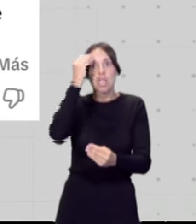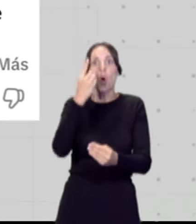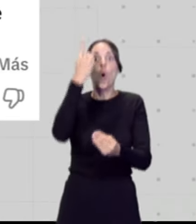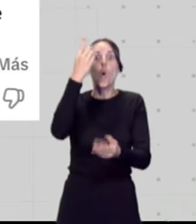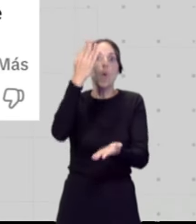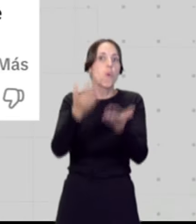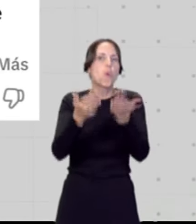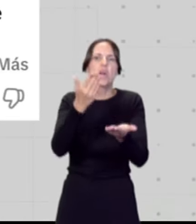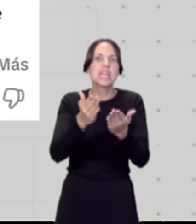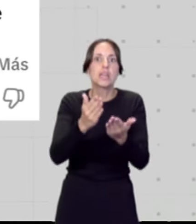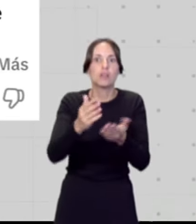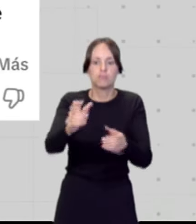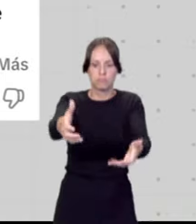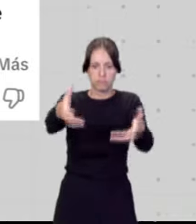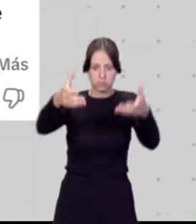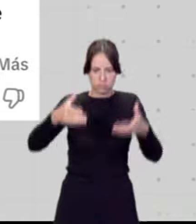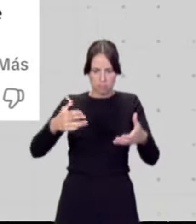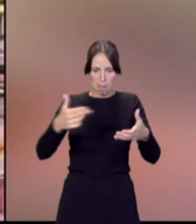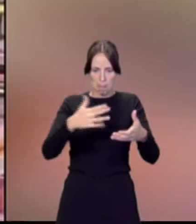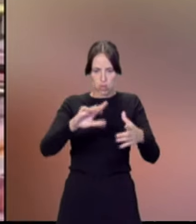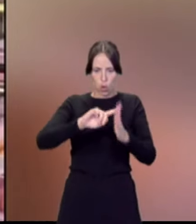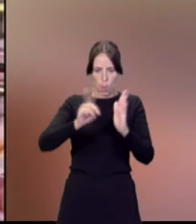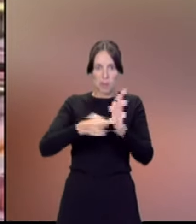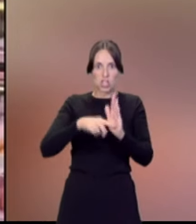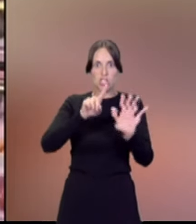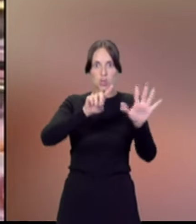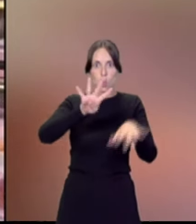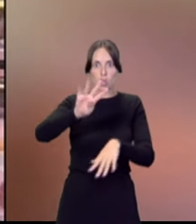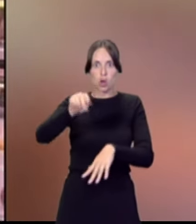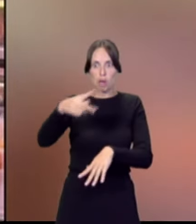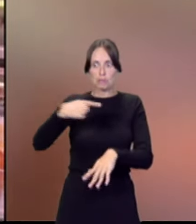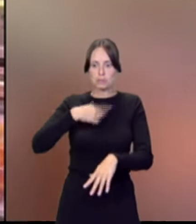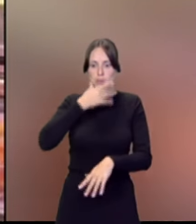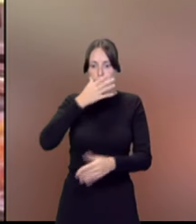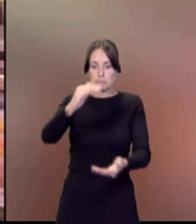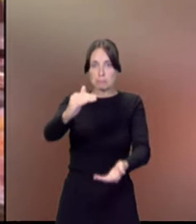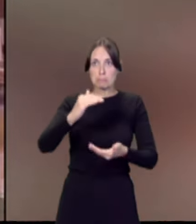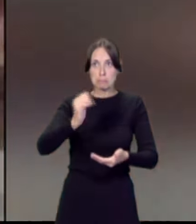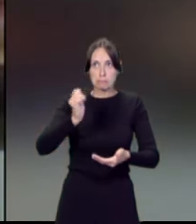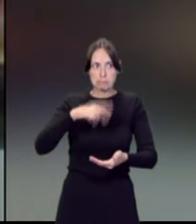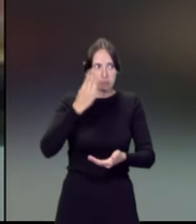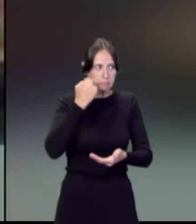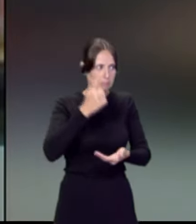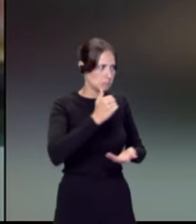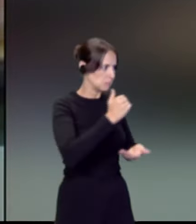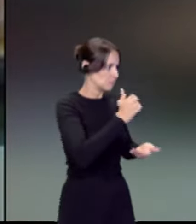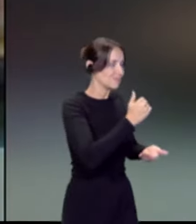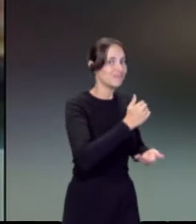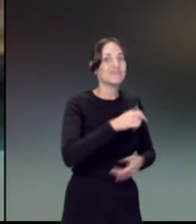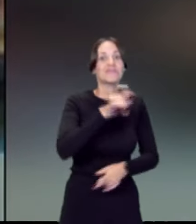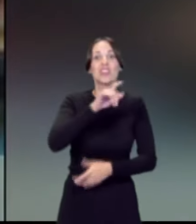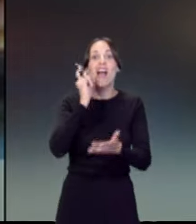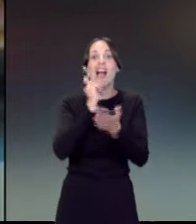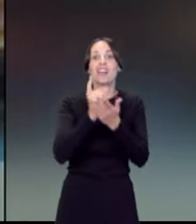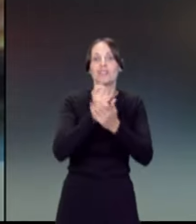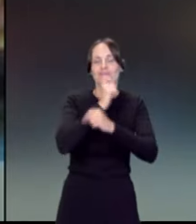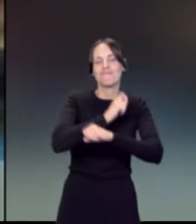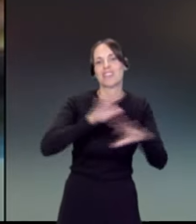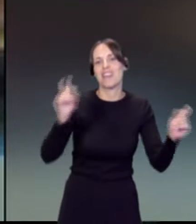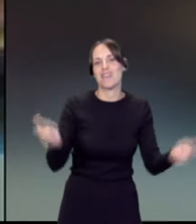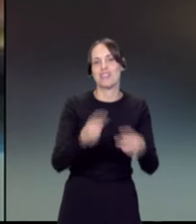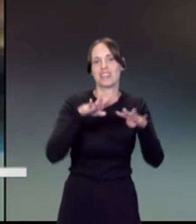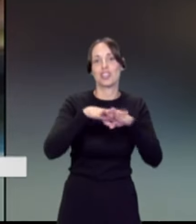64 euros. Como me dio vergüenza, me lo llevé. Los carniceros han contraatacado con una campaña en redes. ¿No sabes calcular el precio por kilo? No hay